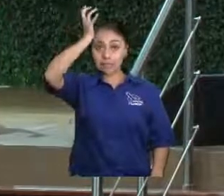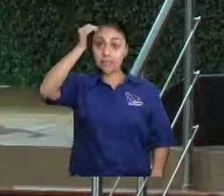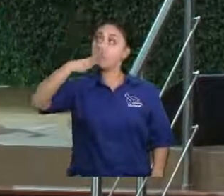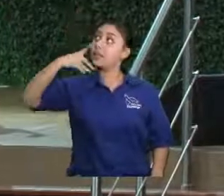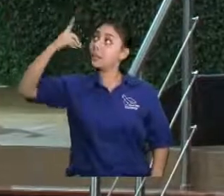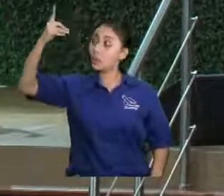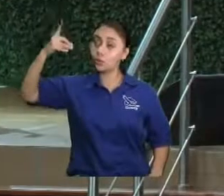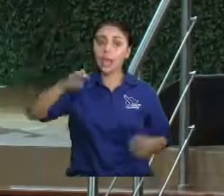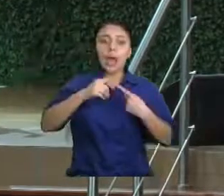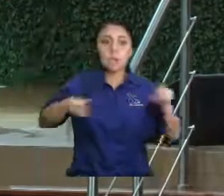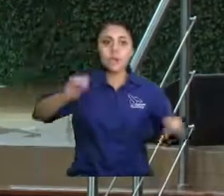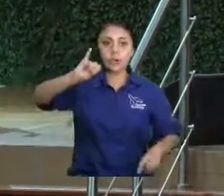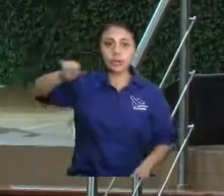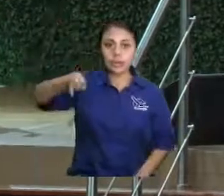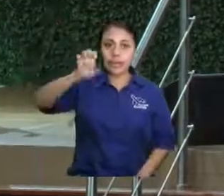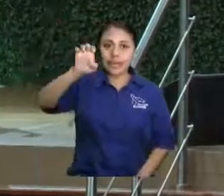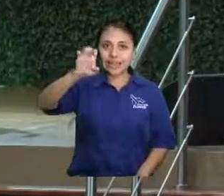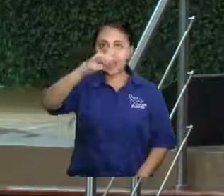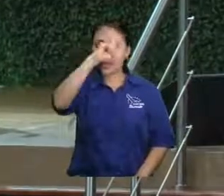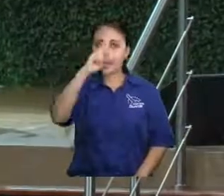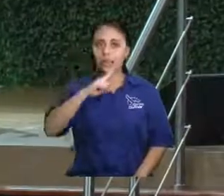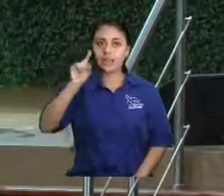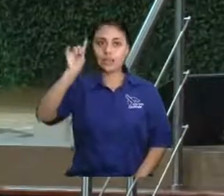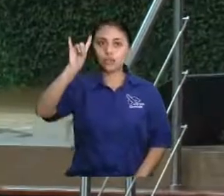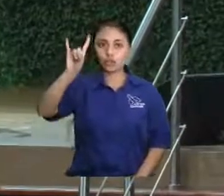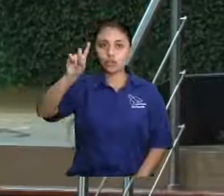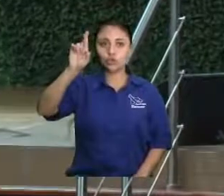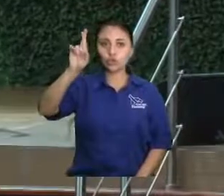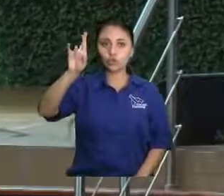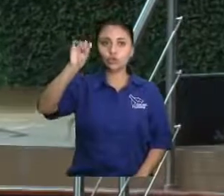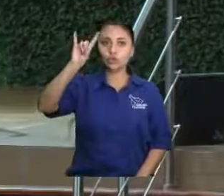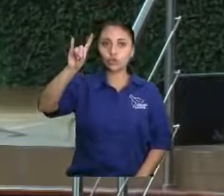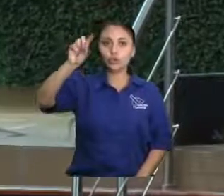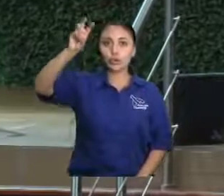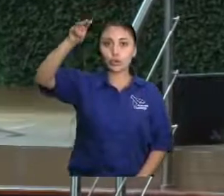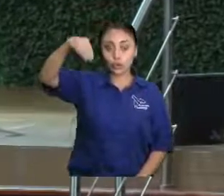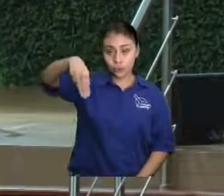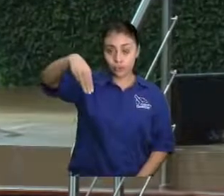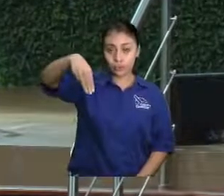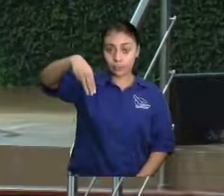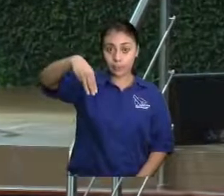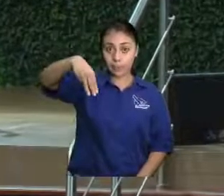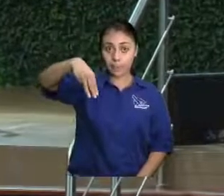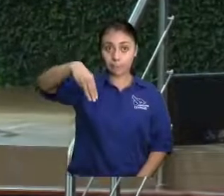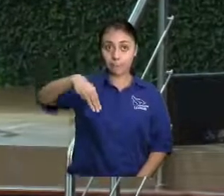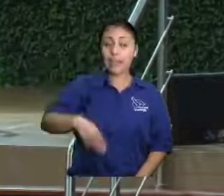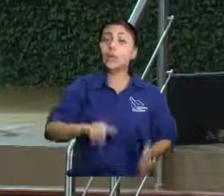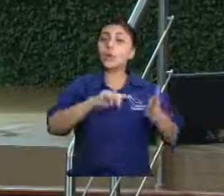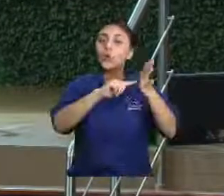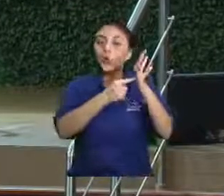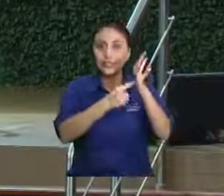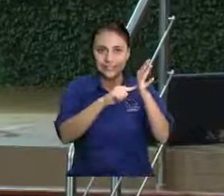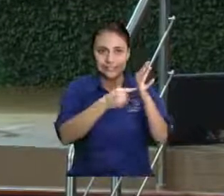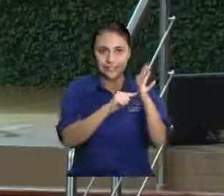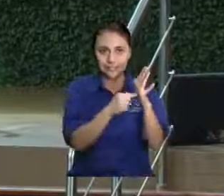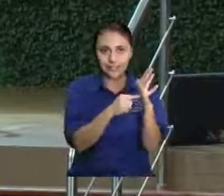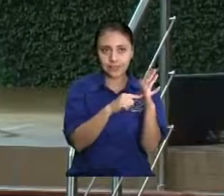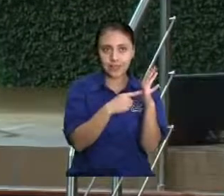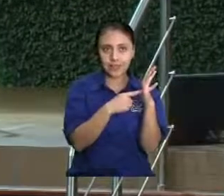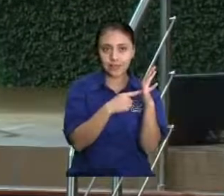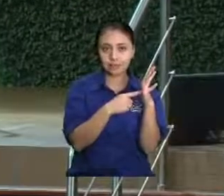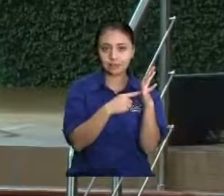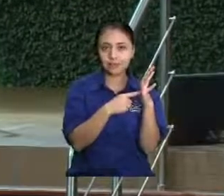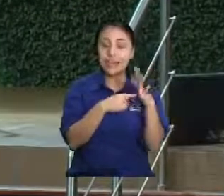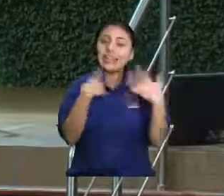nombre, digamos, el primero es terrenal, espiritual y celestial. Y Jesurún lo que quiere decir es el que